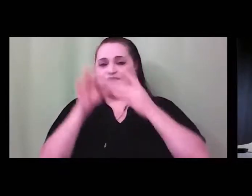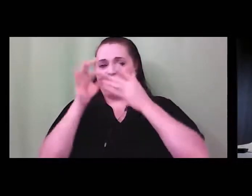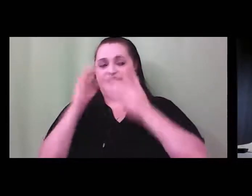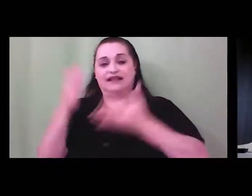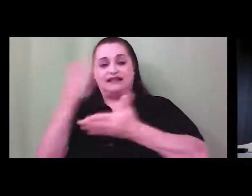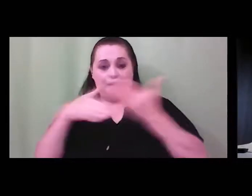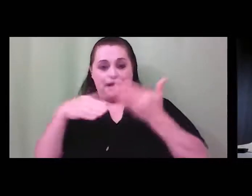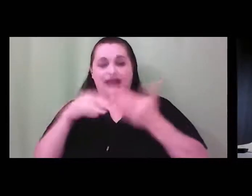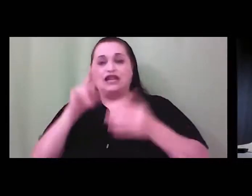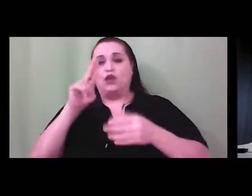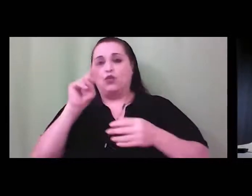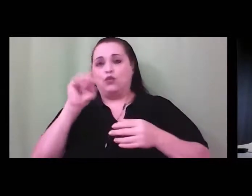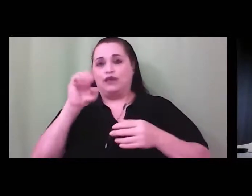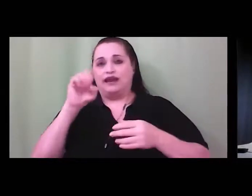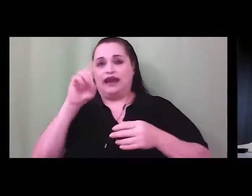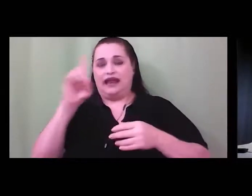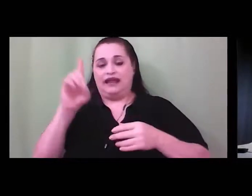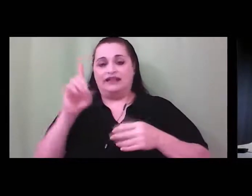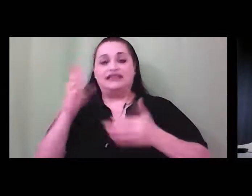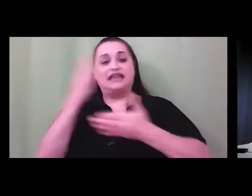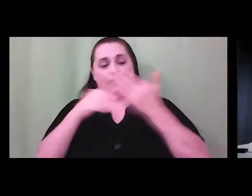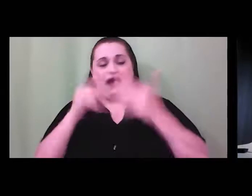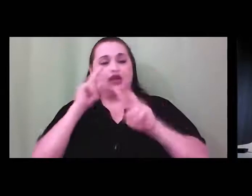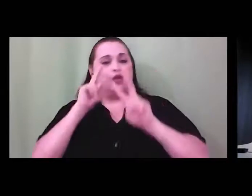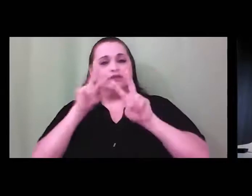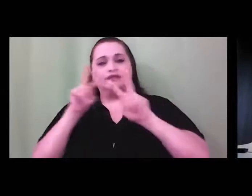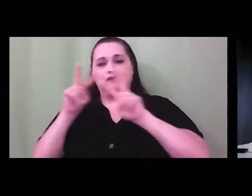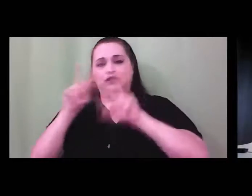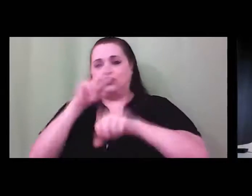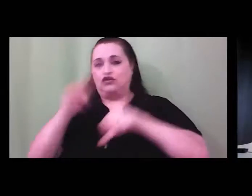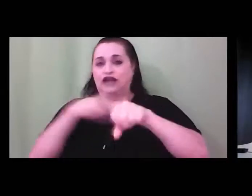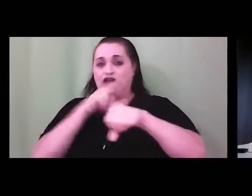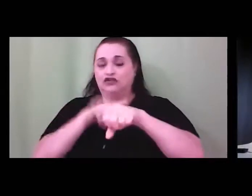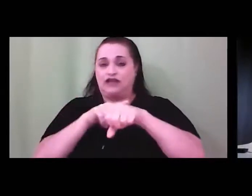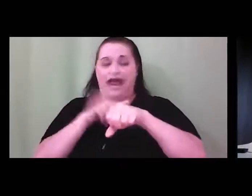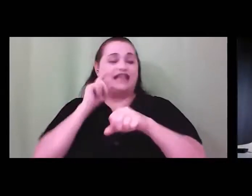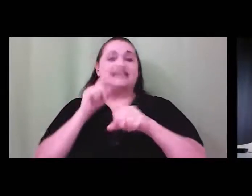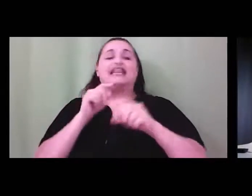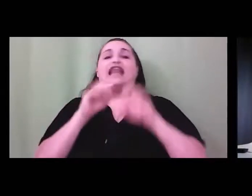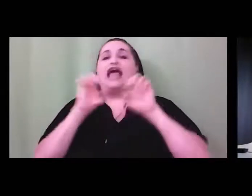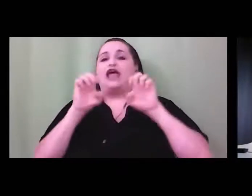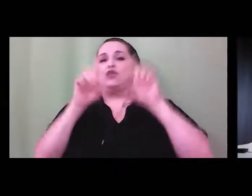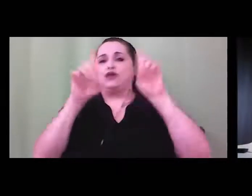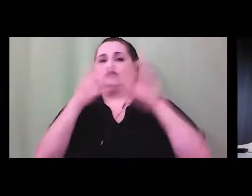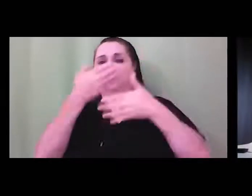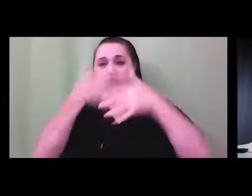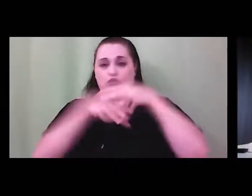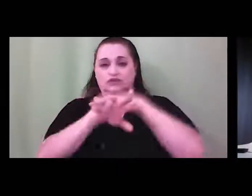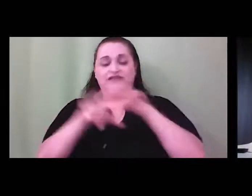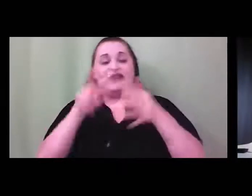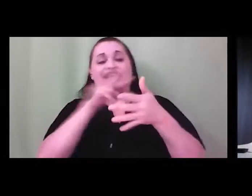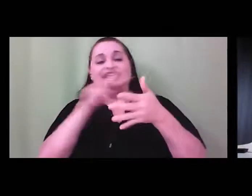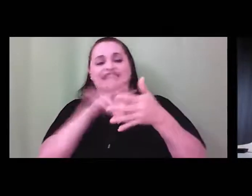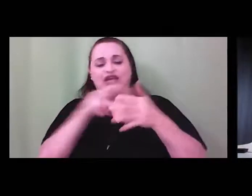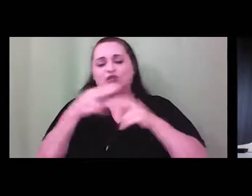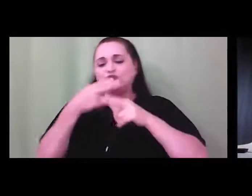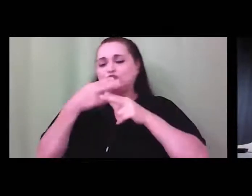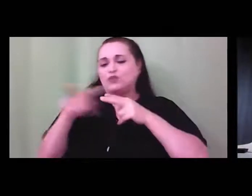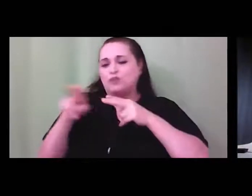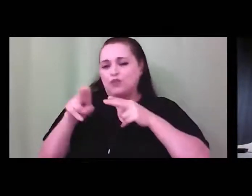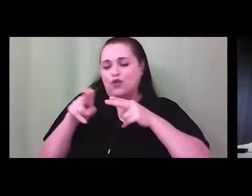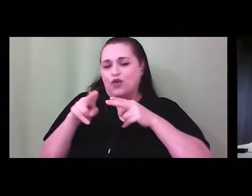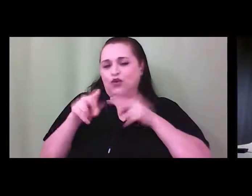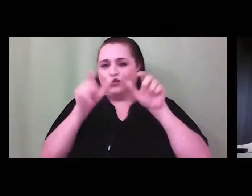parte de la UNED, de parte del Observatorio Nacional de la Educación Inclusiva, leyéndoles una